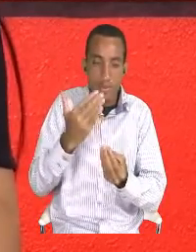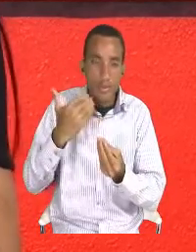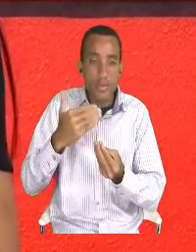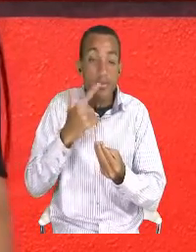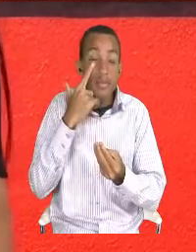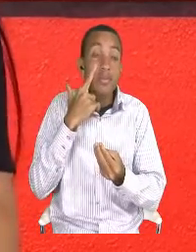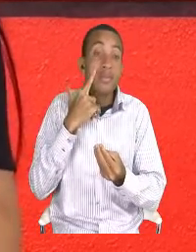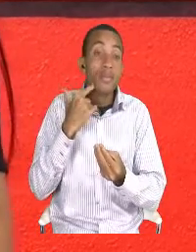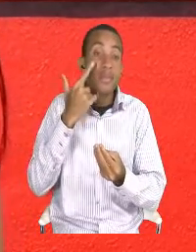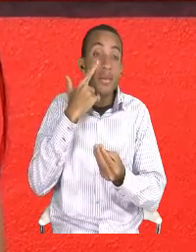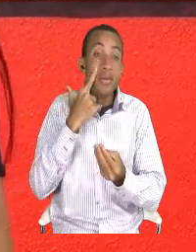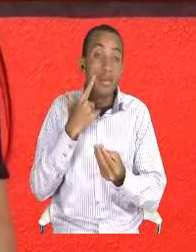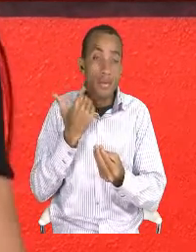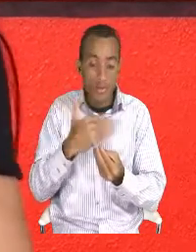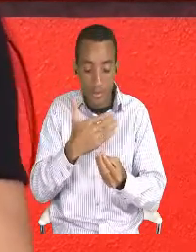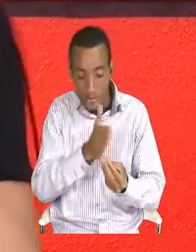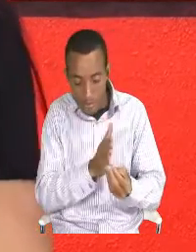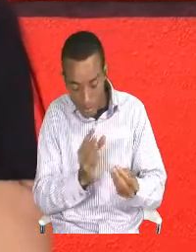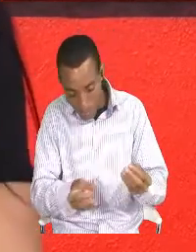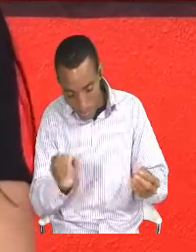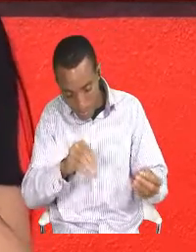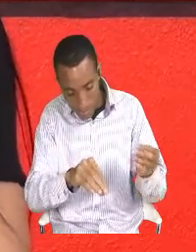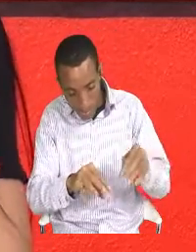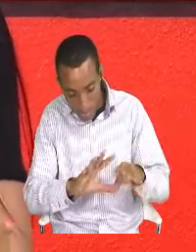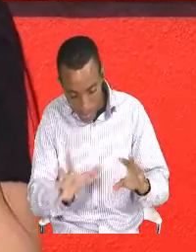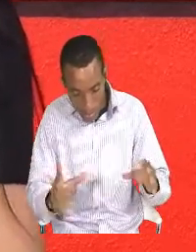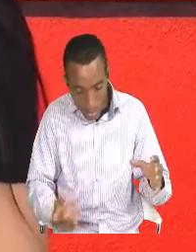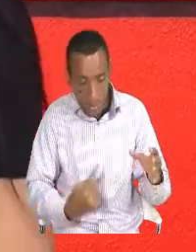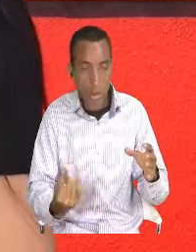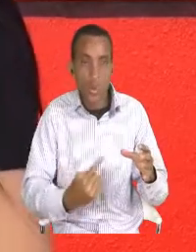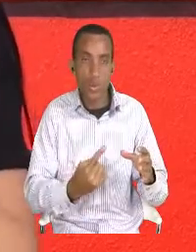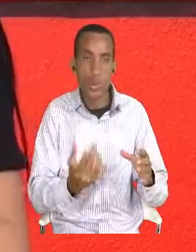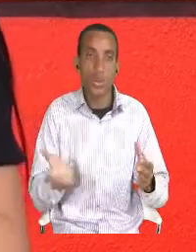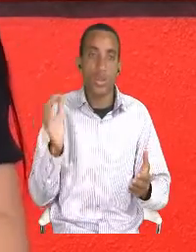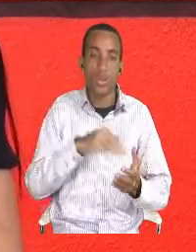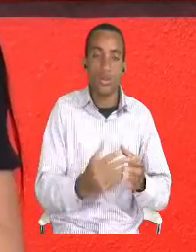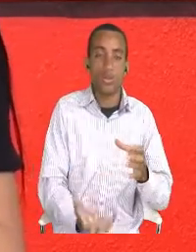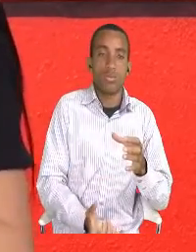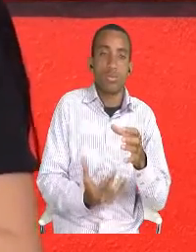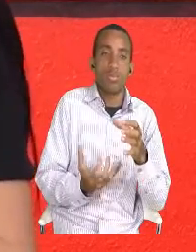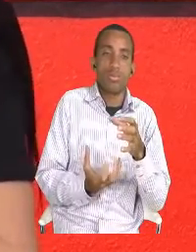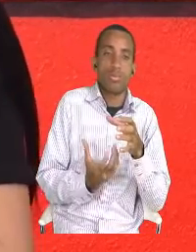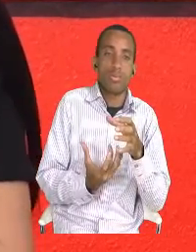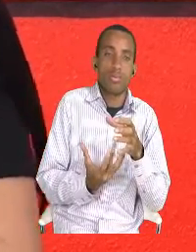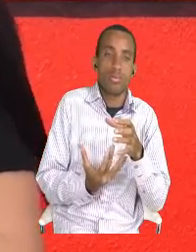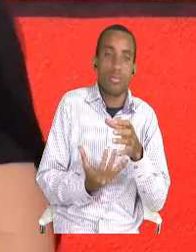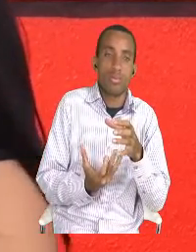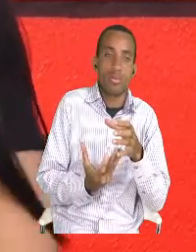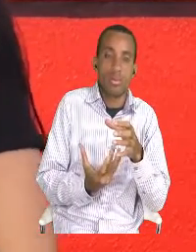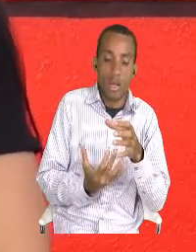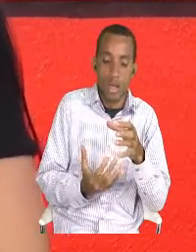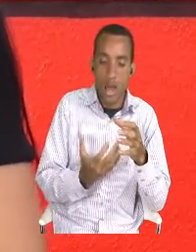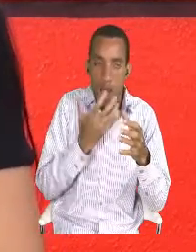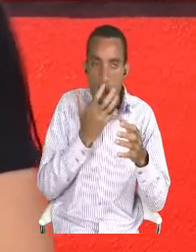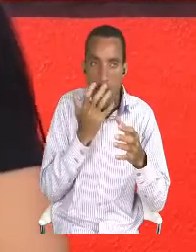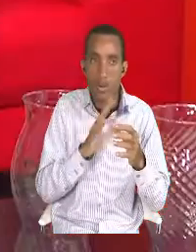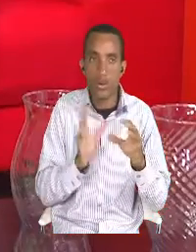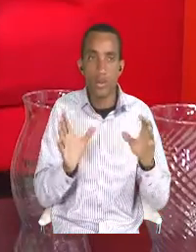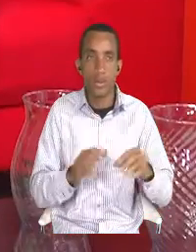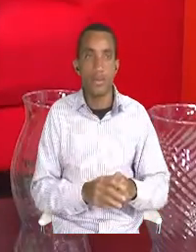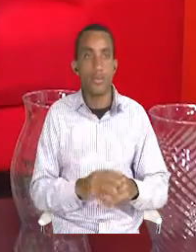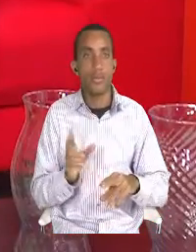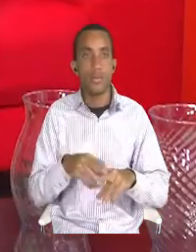especias naturales como romero, lo licuamos y volvemos y lo hervimos, le agregamos un poquito de pimienta cayena o miel y tenemos una ketchup